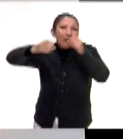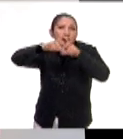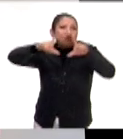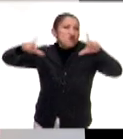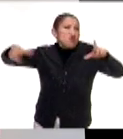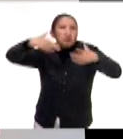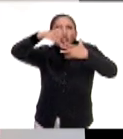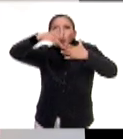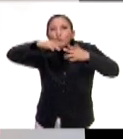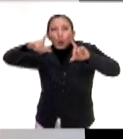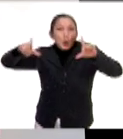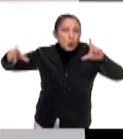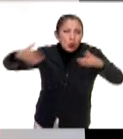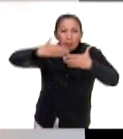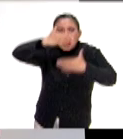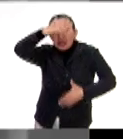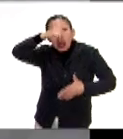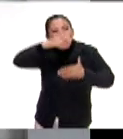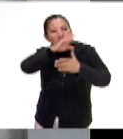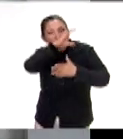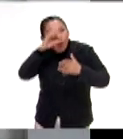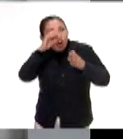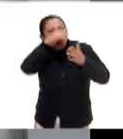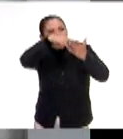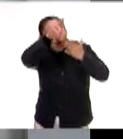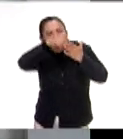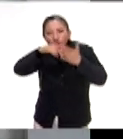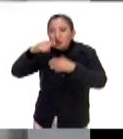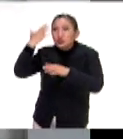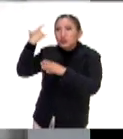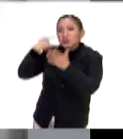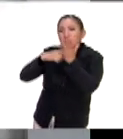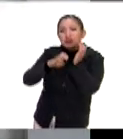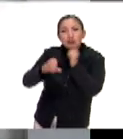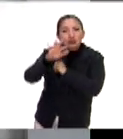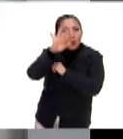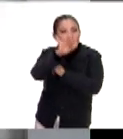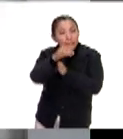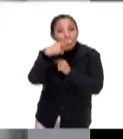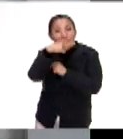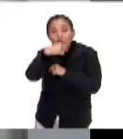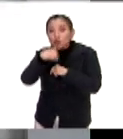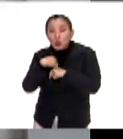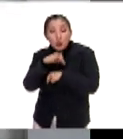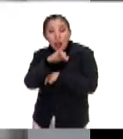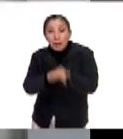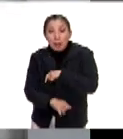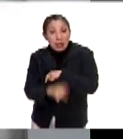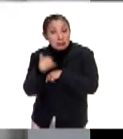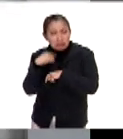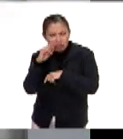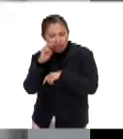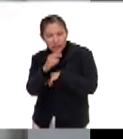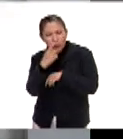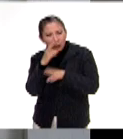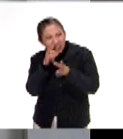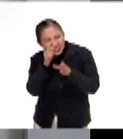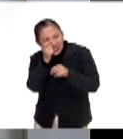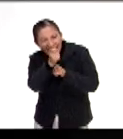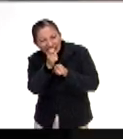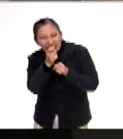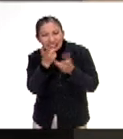del muralismo, los retratos que hizo en este estudio en los años 50, pero yo no me había detenido tanto en